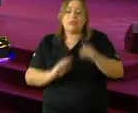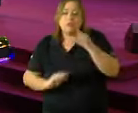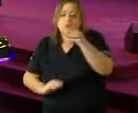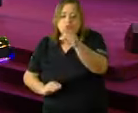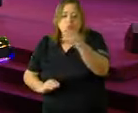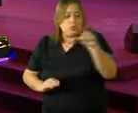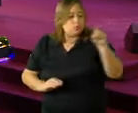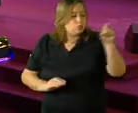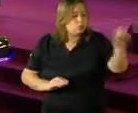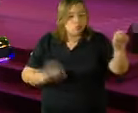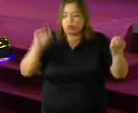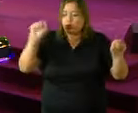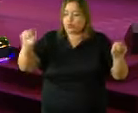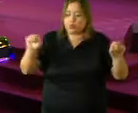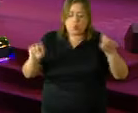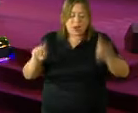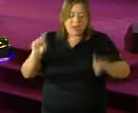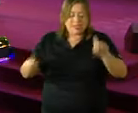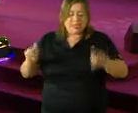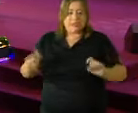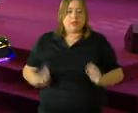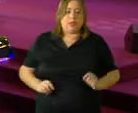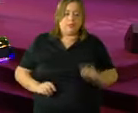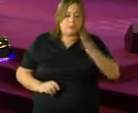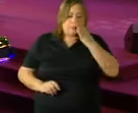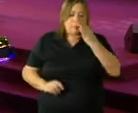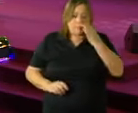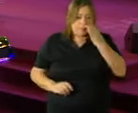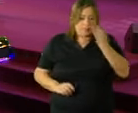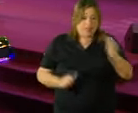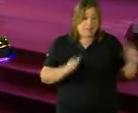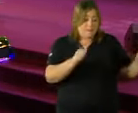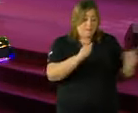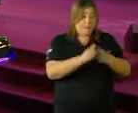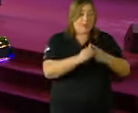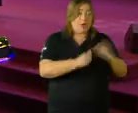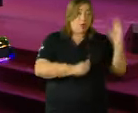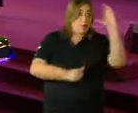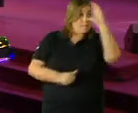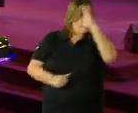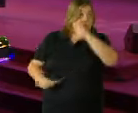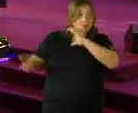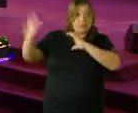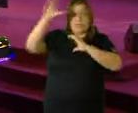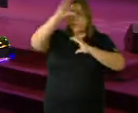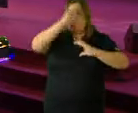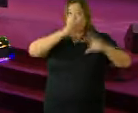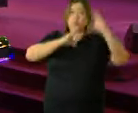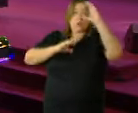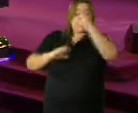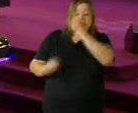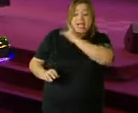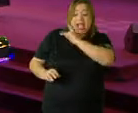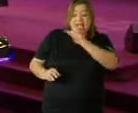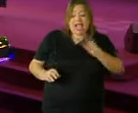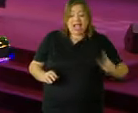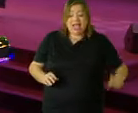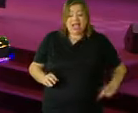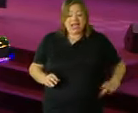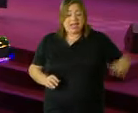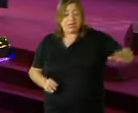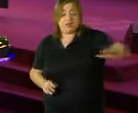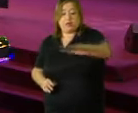Mas buscad primeramente el reino de